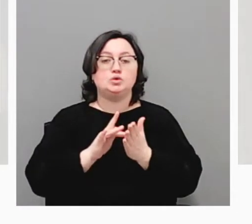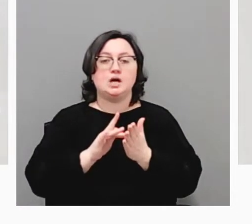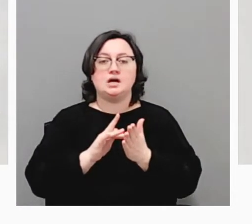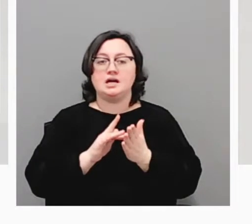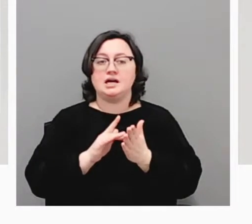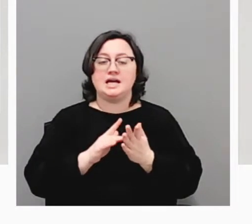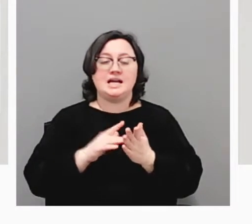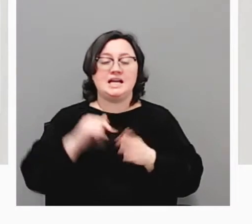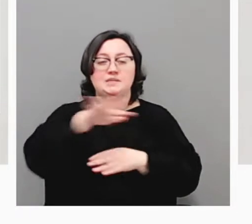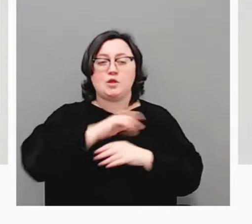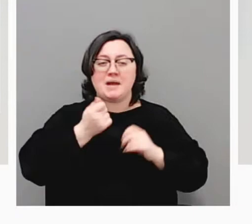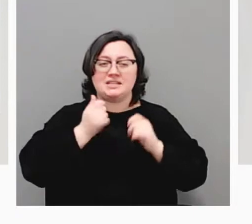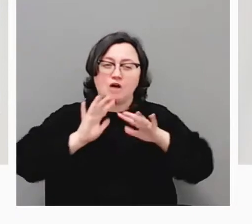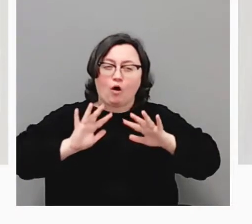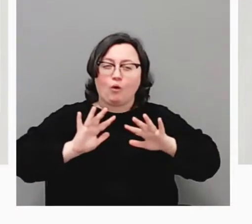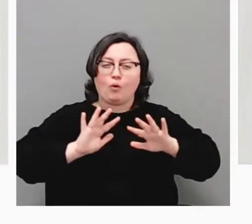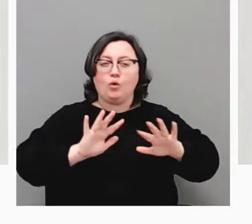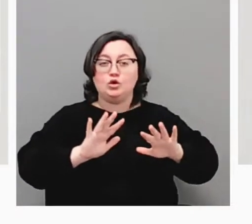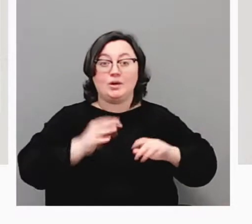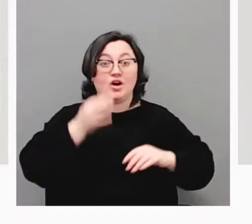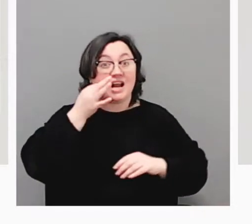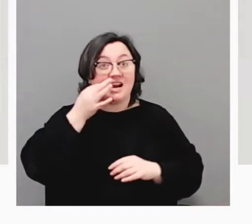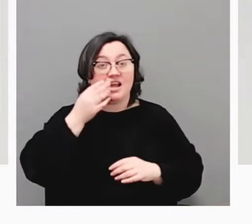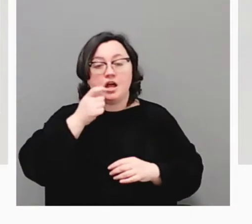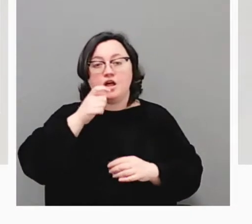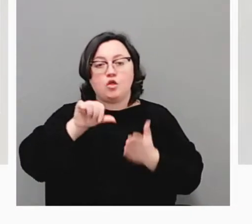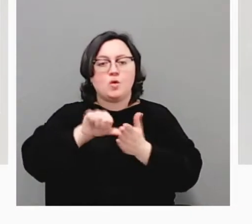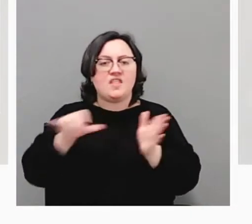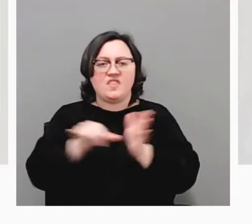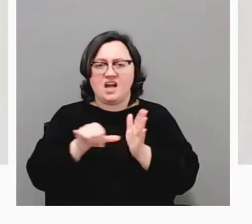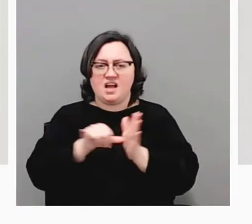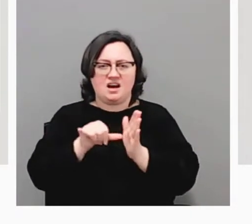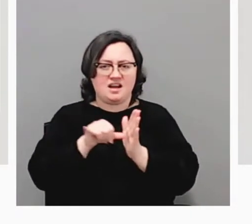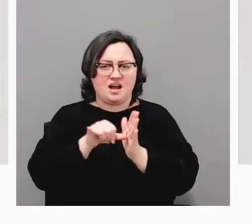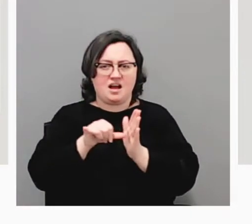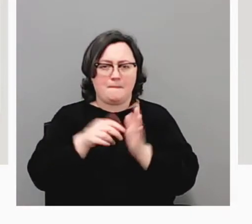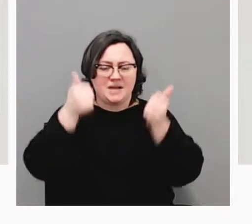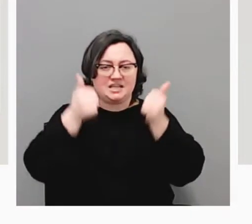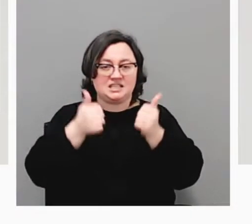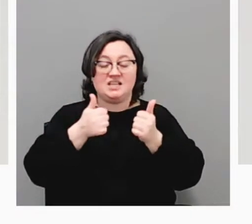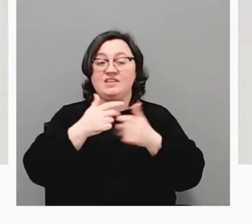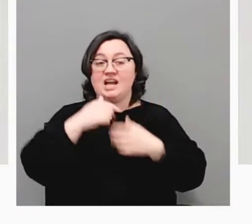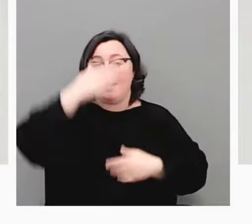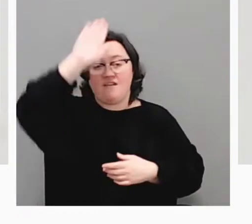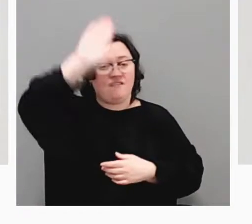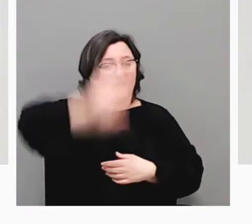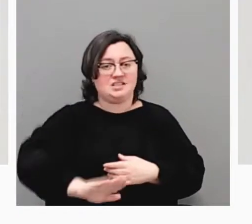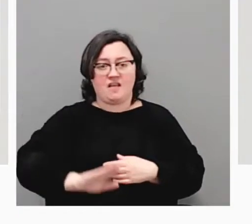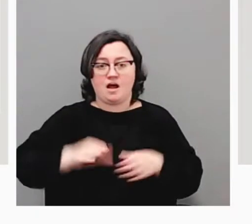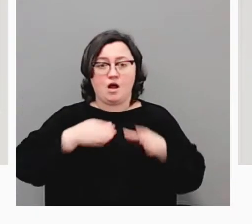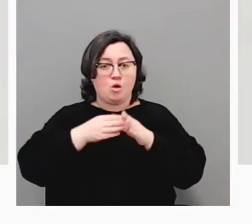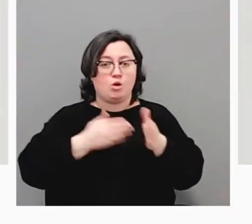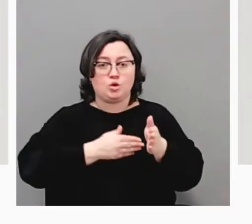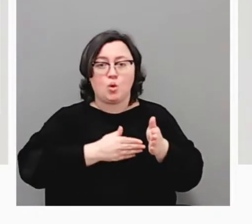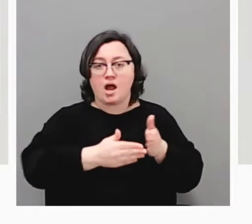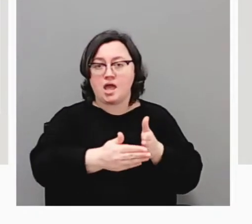queda y más cercano a la ciudad, ¿no? Que es todo este espacio ya de pura fachada portuaria y en el cual pues queremos hacer esto,